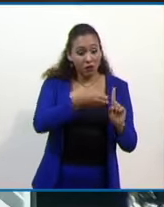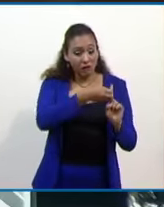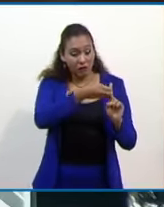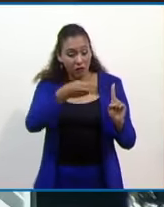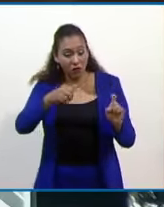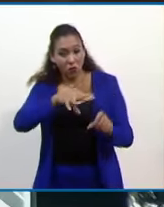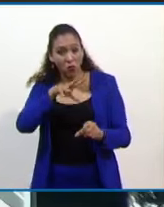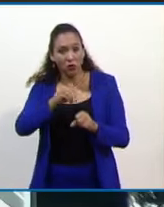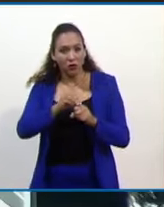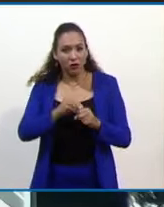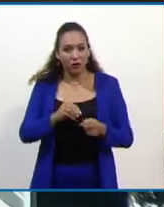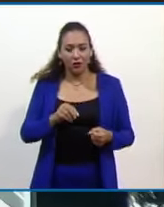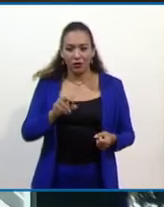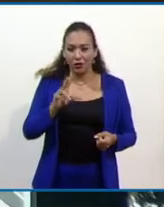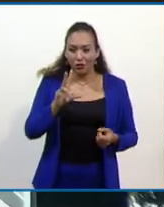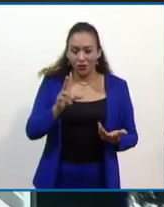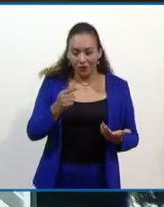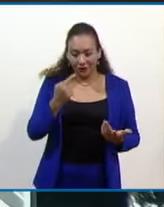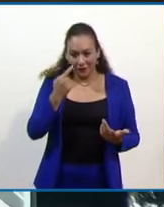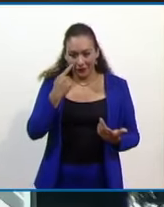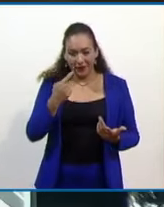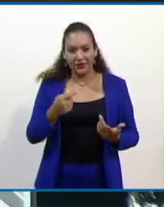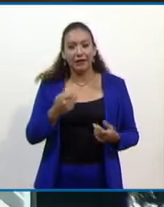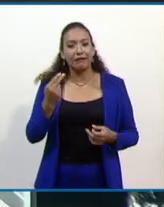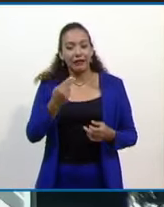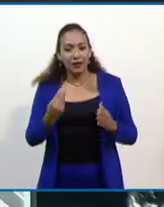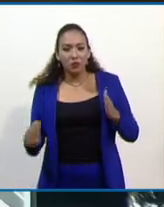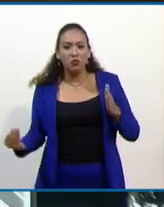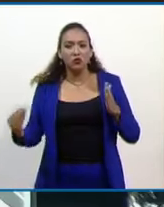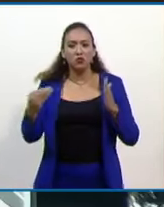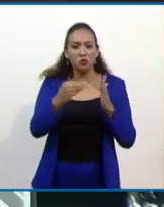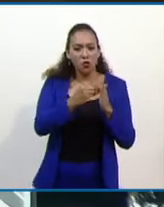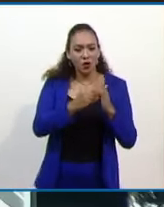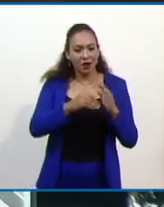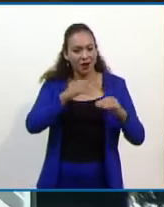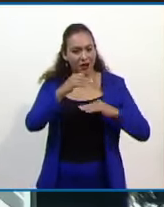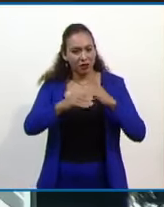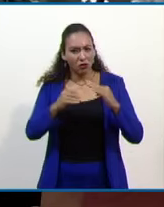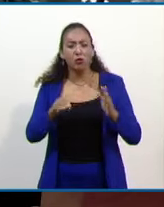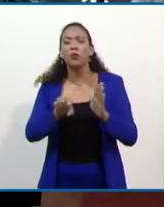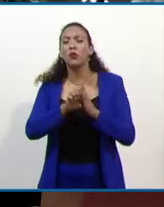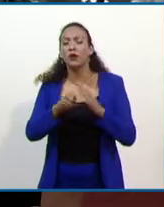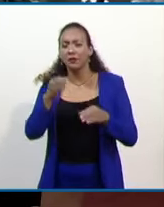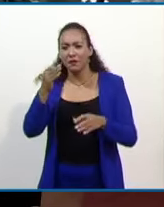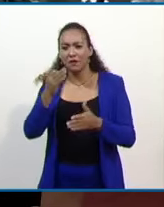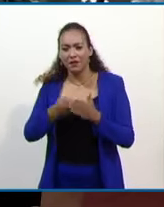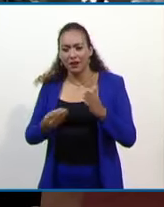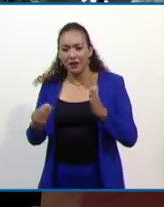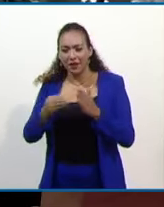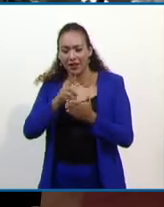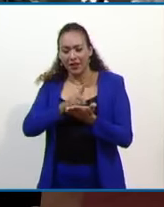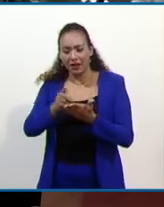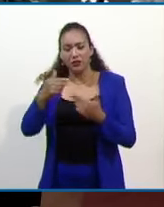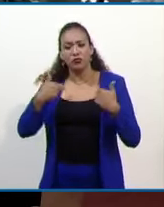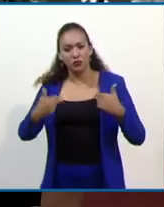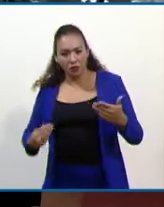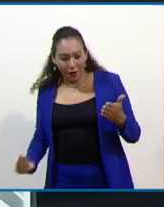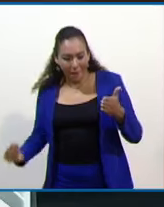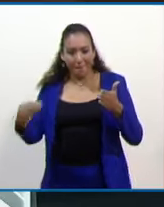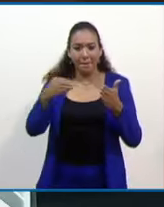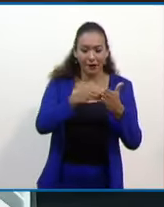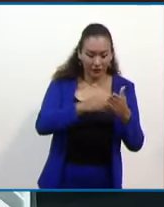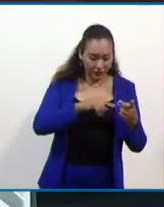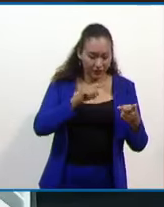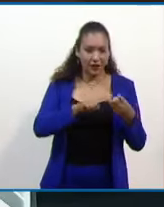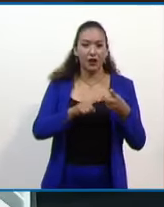se le quite ninguna coma, que se le agreguen todos los párrafos que hacen falta. La reforma debería de poner atención